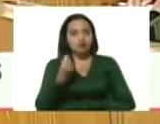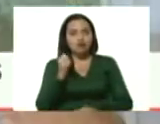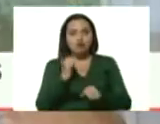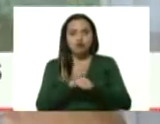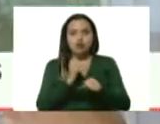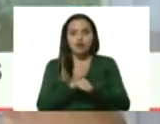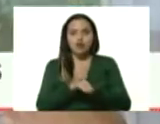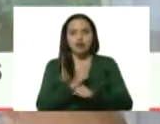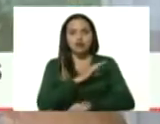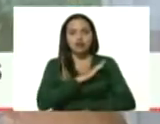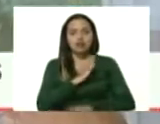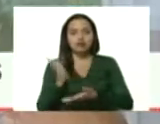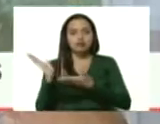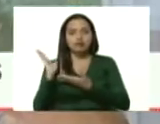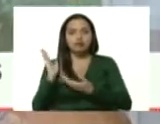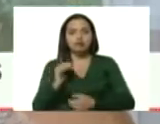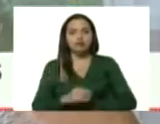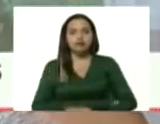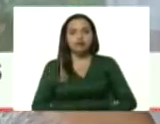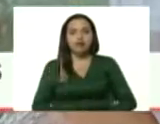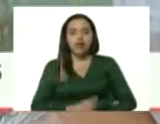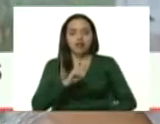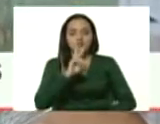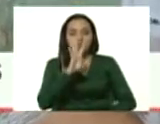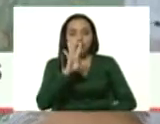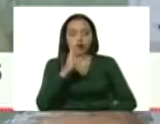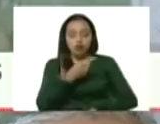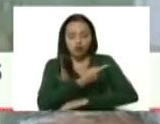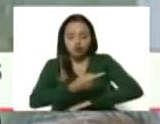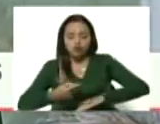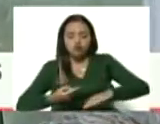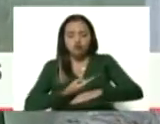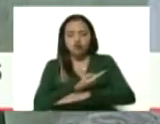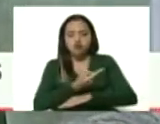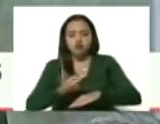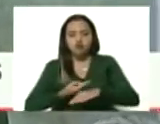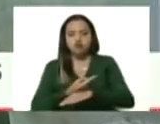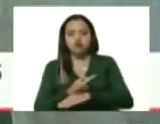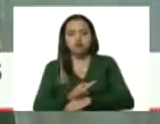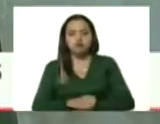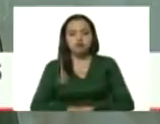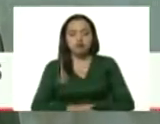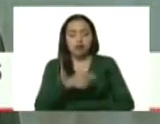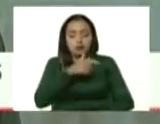tiene. Comando, aquí 24 horas está el comando activo. Comando nunca muere.